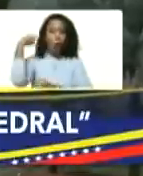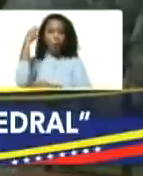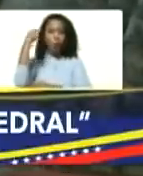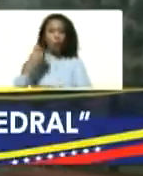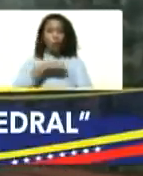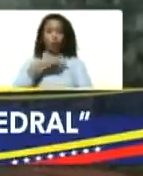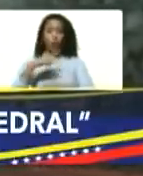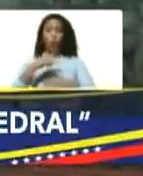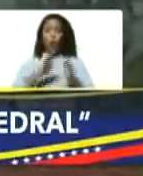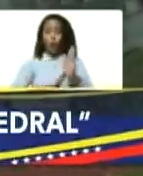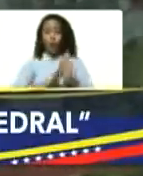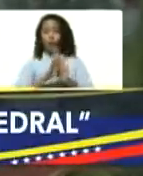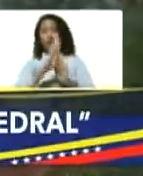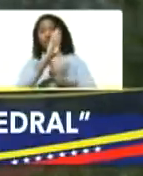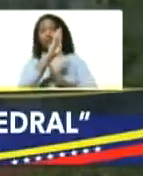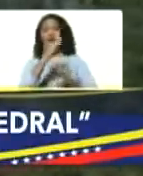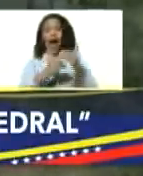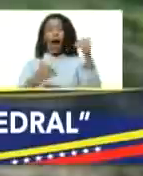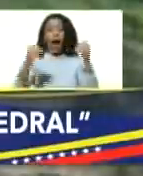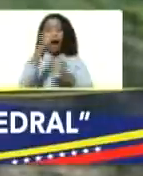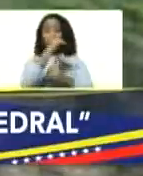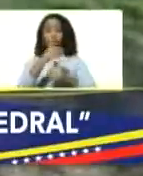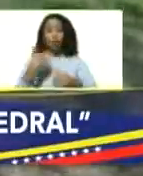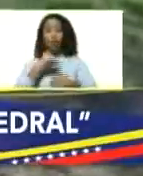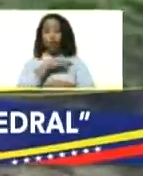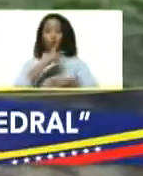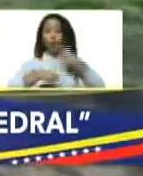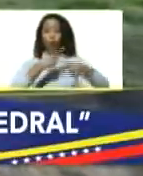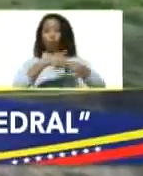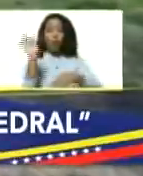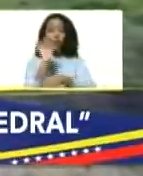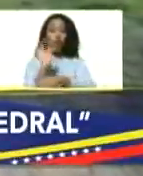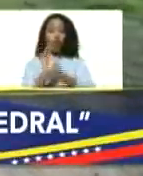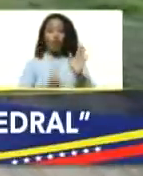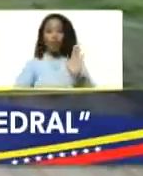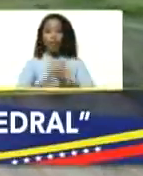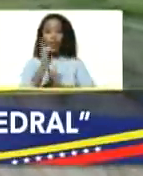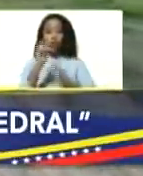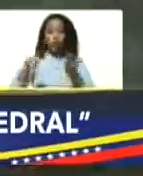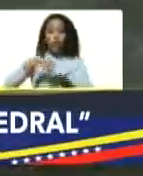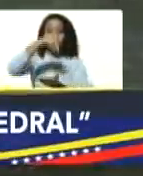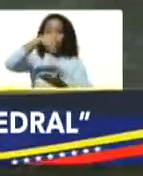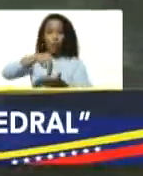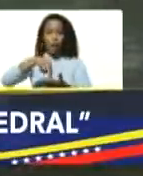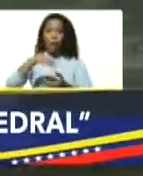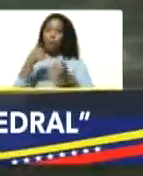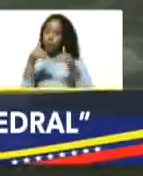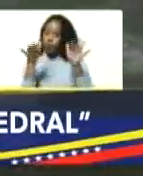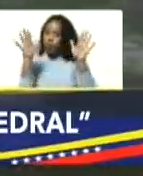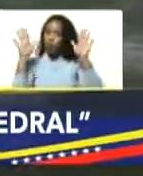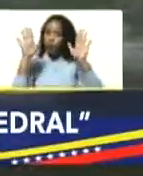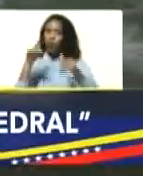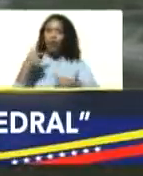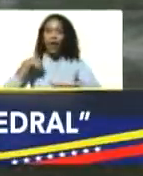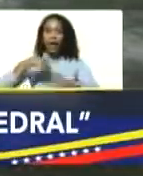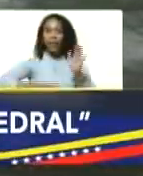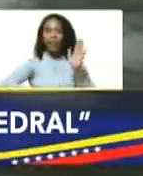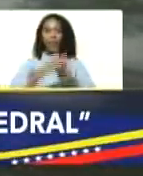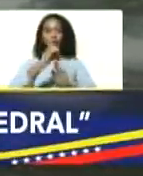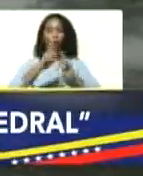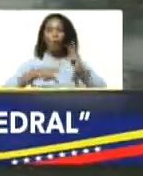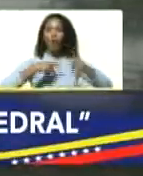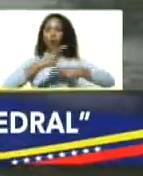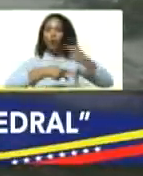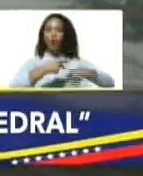productivo y esa producción está en función del desarrollo nacional y por supuesto del desarrollo productivo